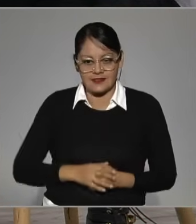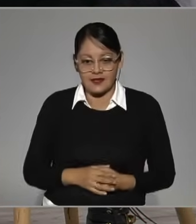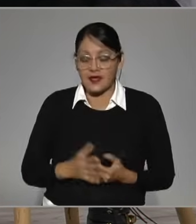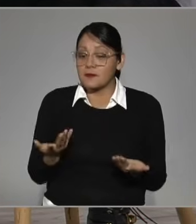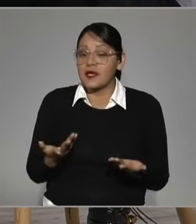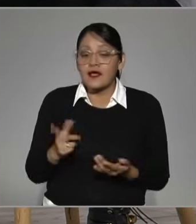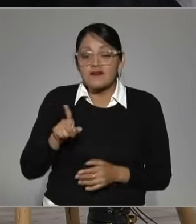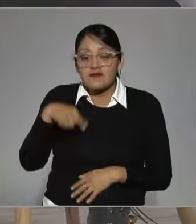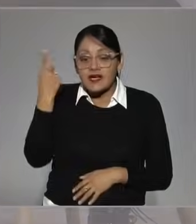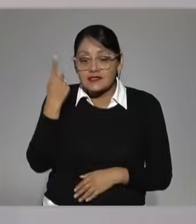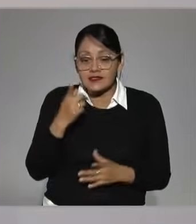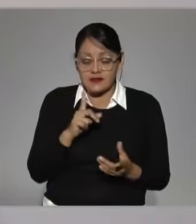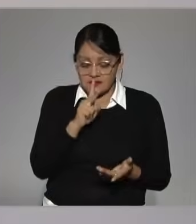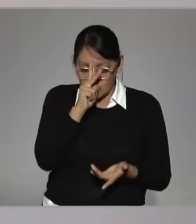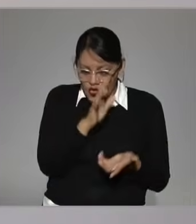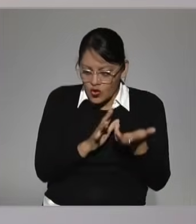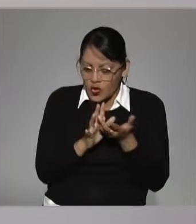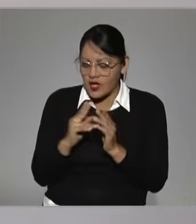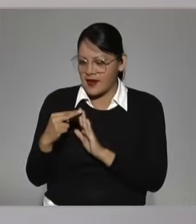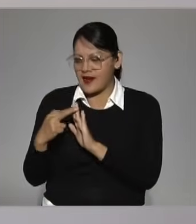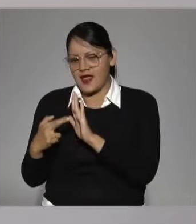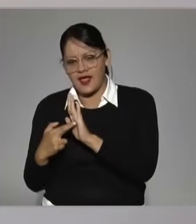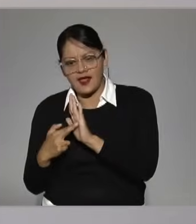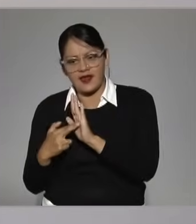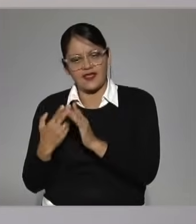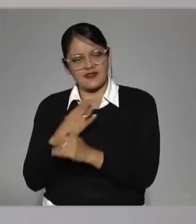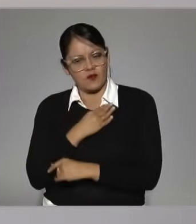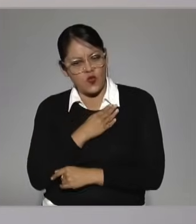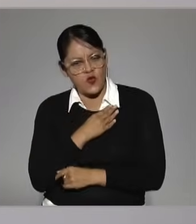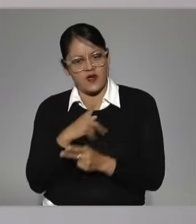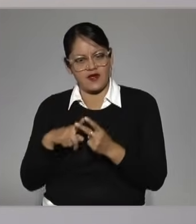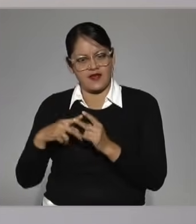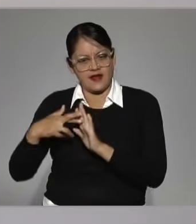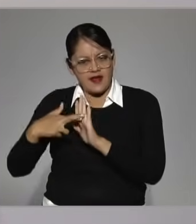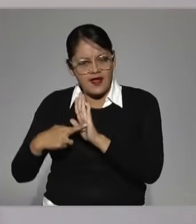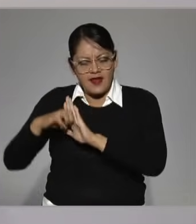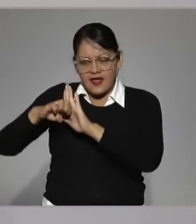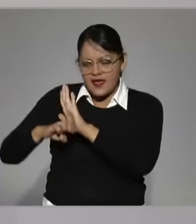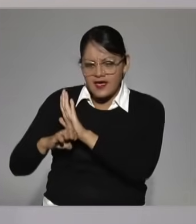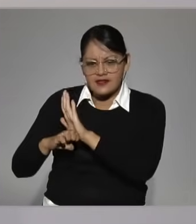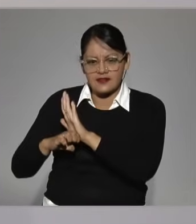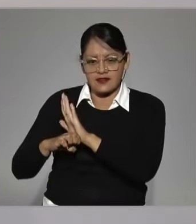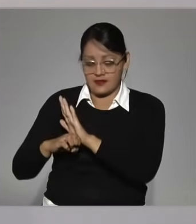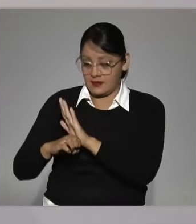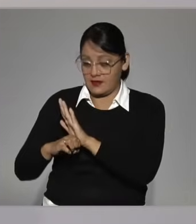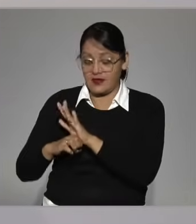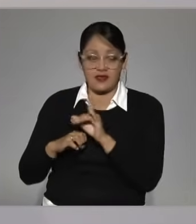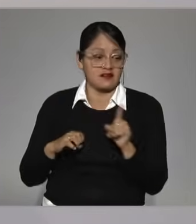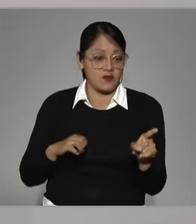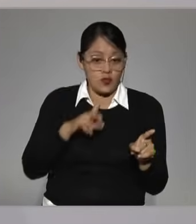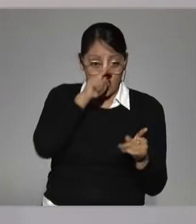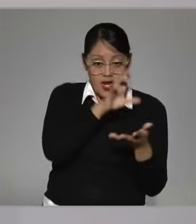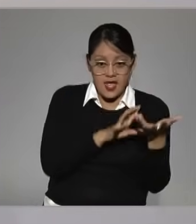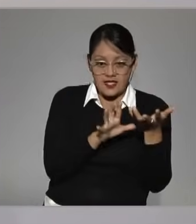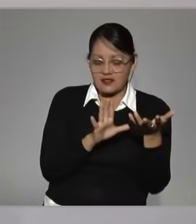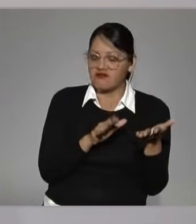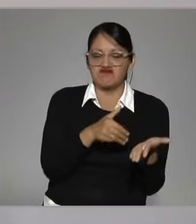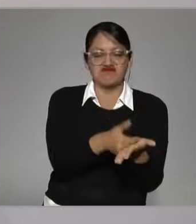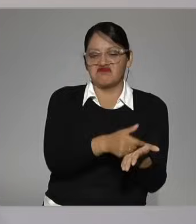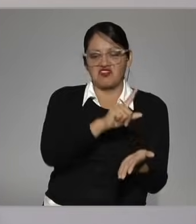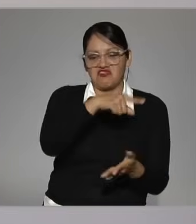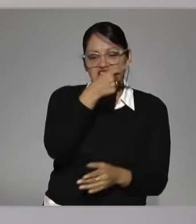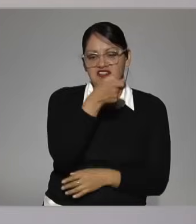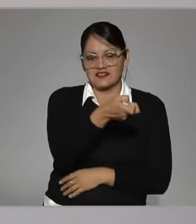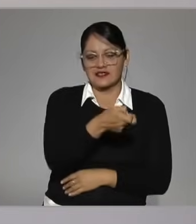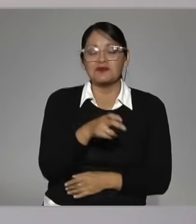caer en normas de bondad o de éticamente construir a los demás, porque finalmente pues, es muy sencillo y el